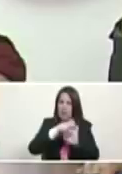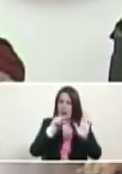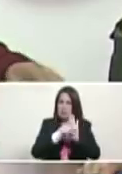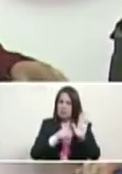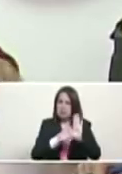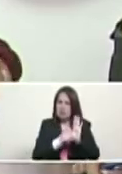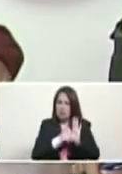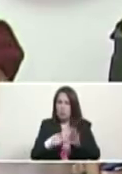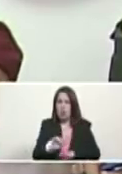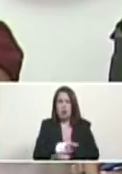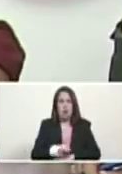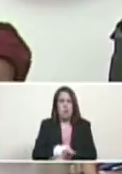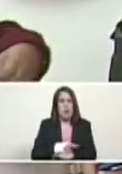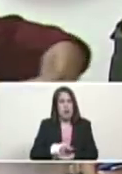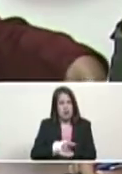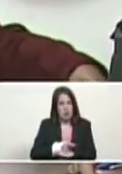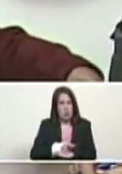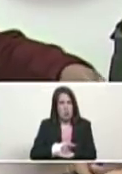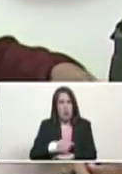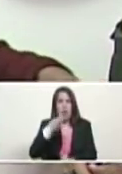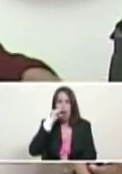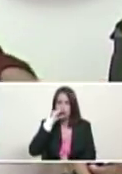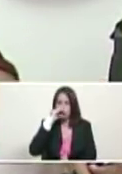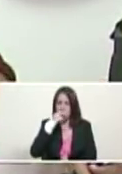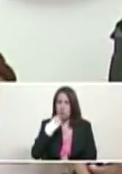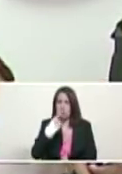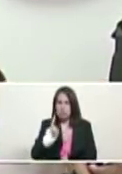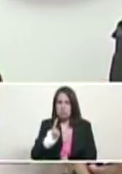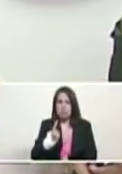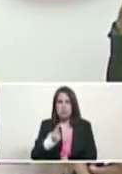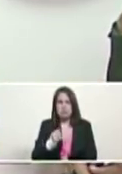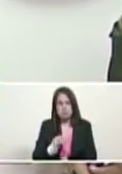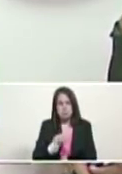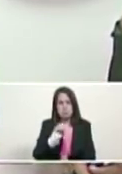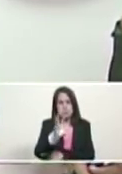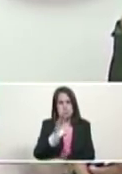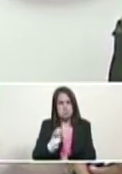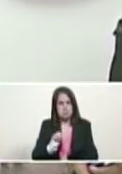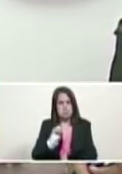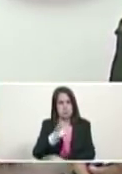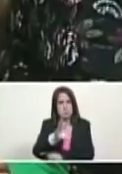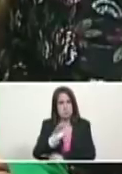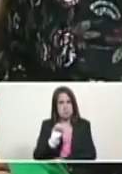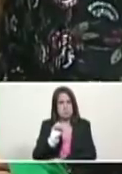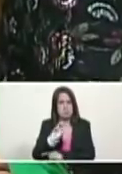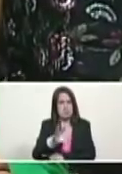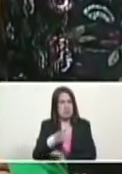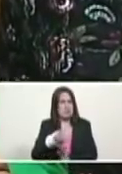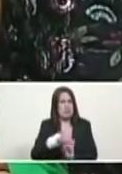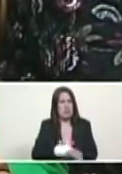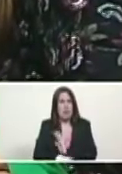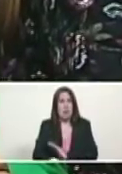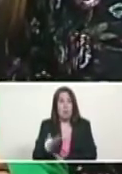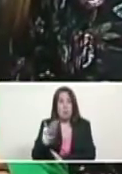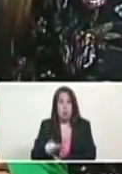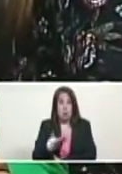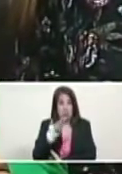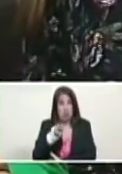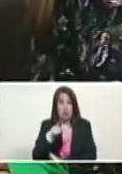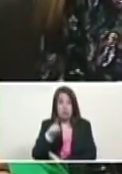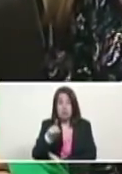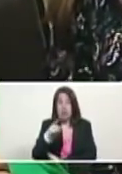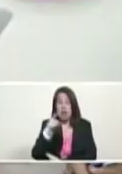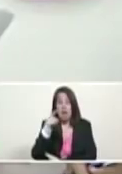gobernador Héctor Rodríguez. Bueno, ¿qué tiene que ver con esto? Es importante, Héctor, ponlos en tus redes